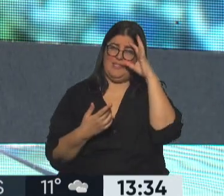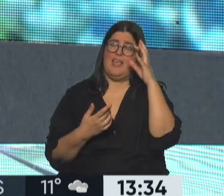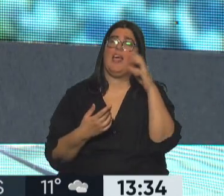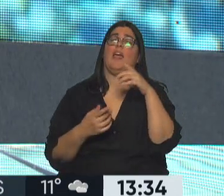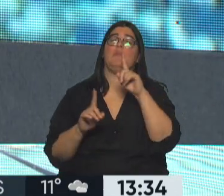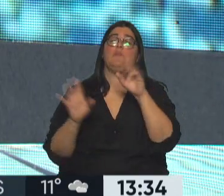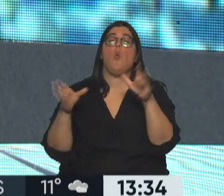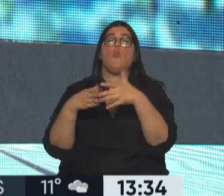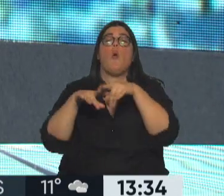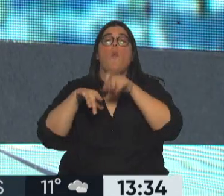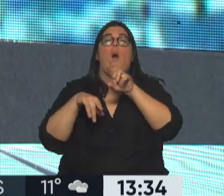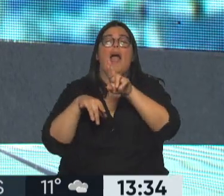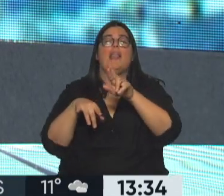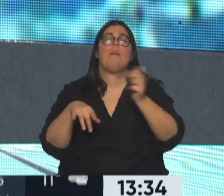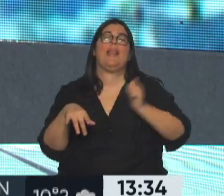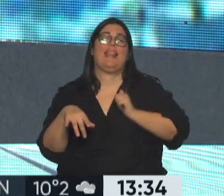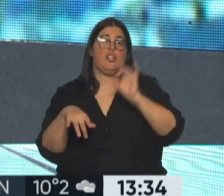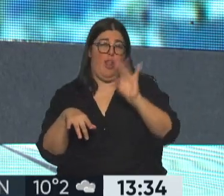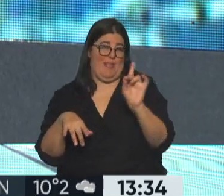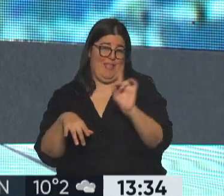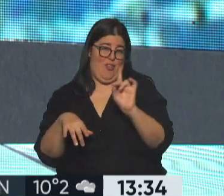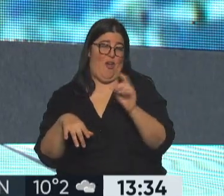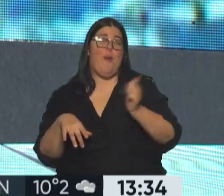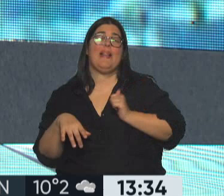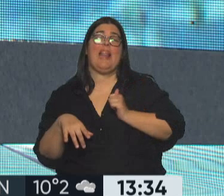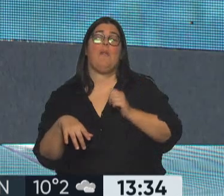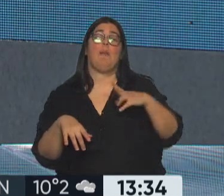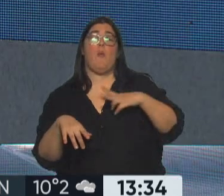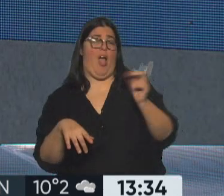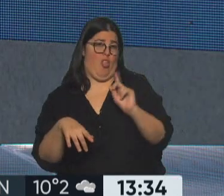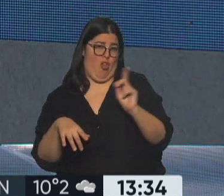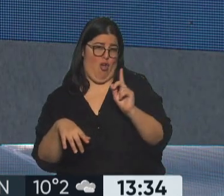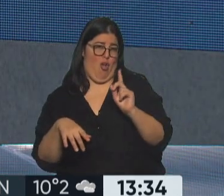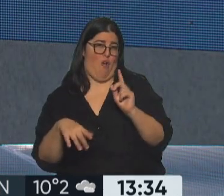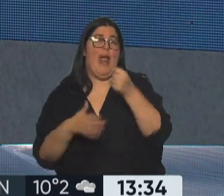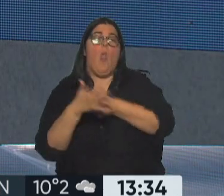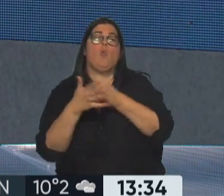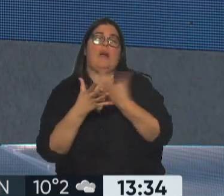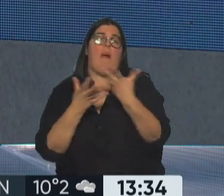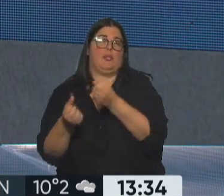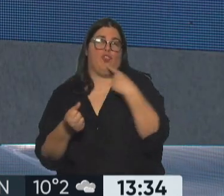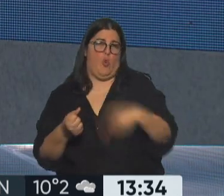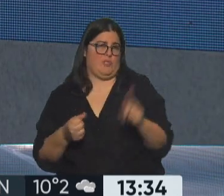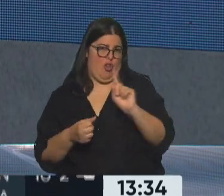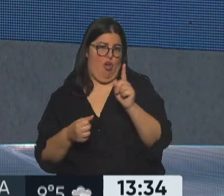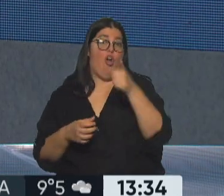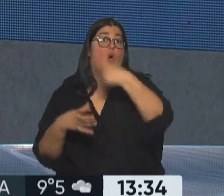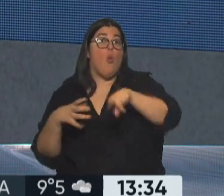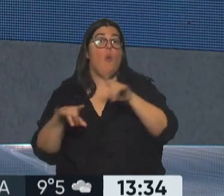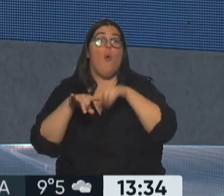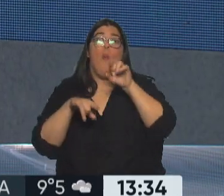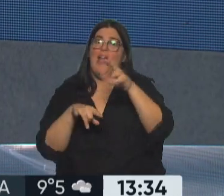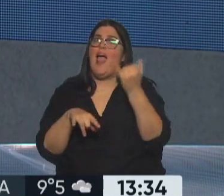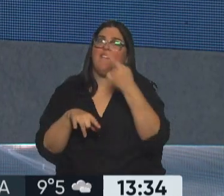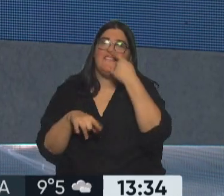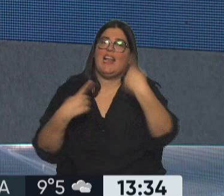no era simplemente tener ejércitos privados para luchar por los intereses de Rusia, no, había intereses particulares porque Prigozhin